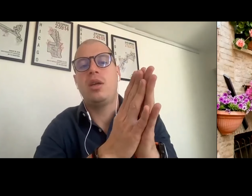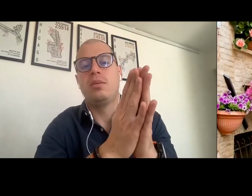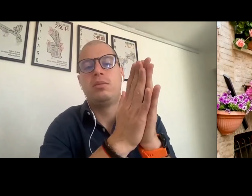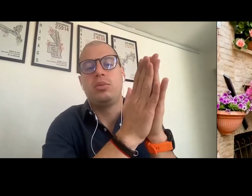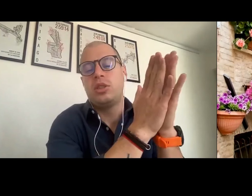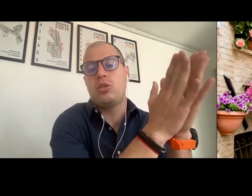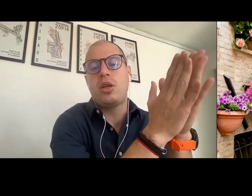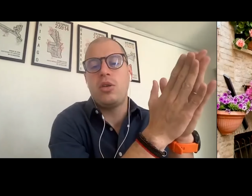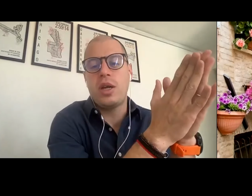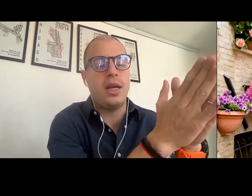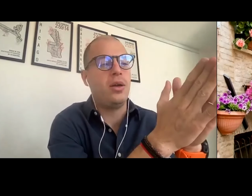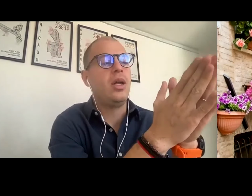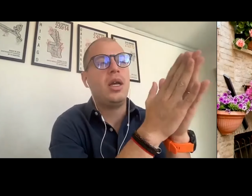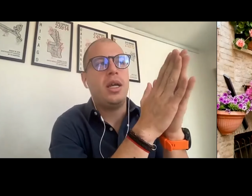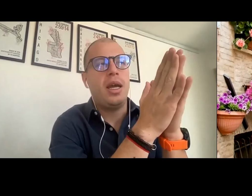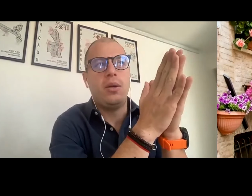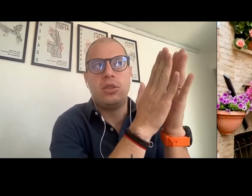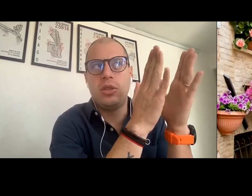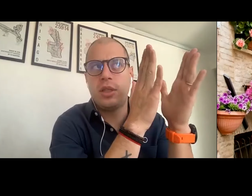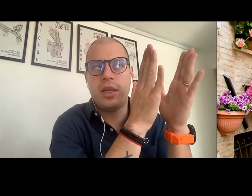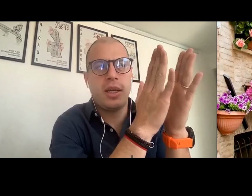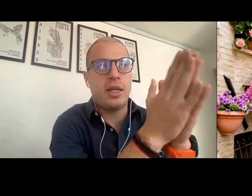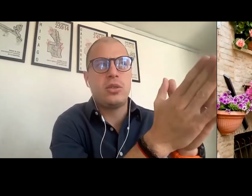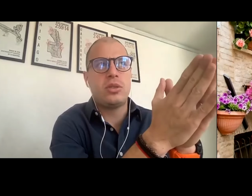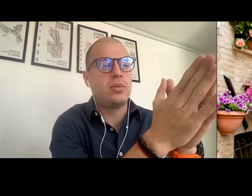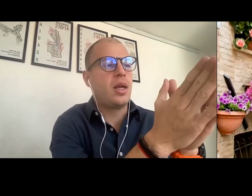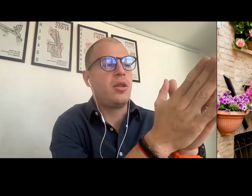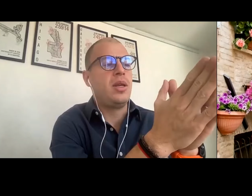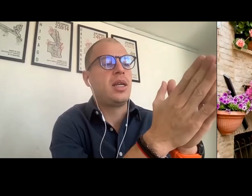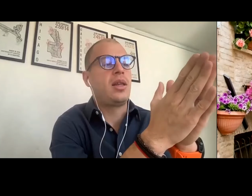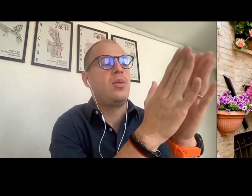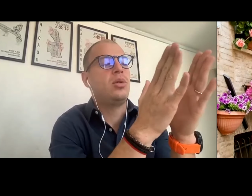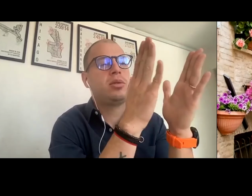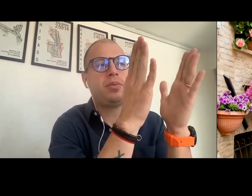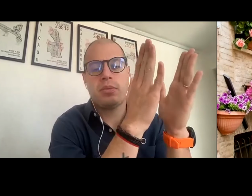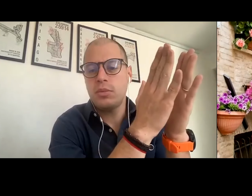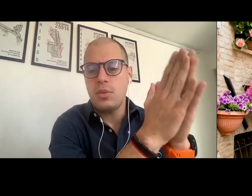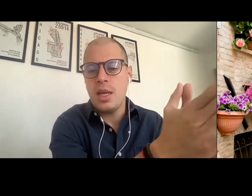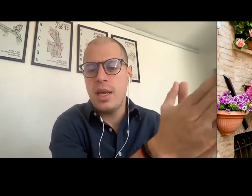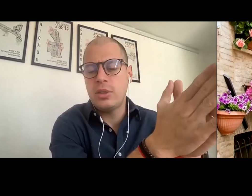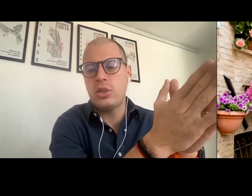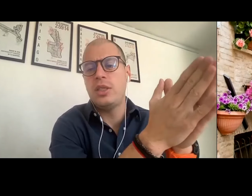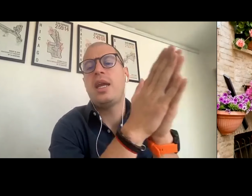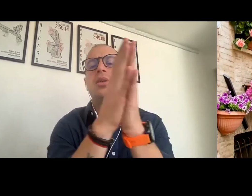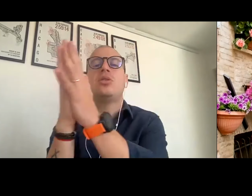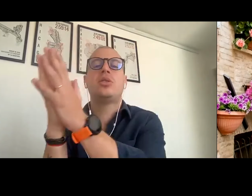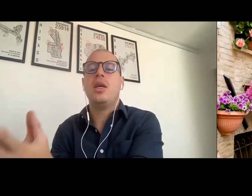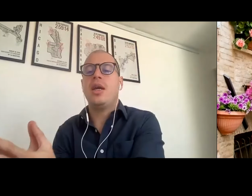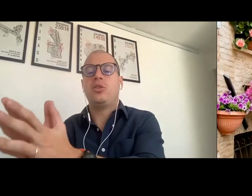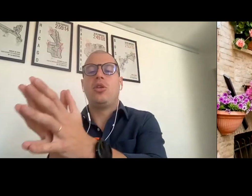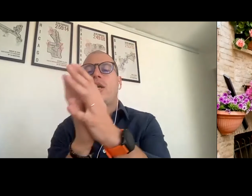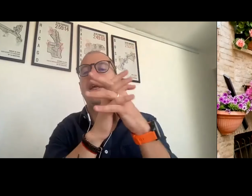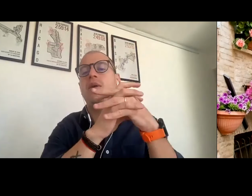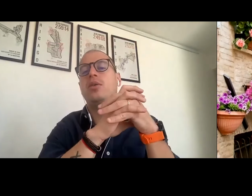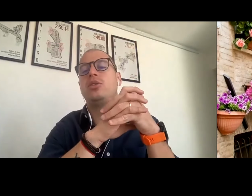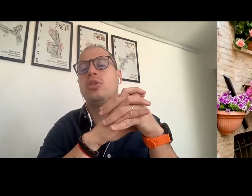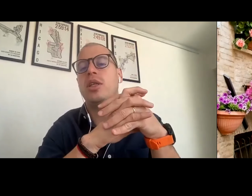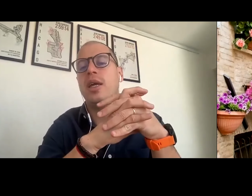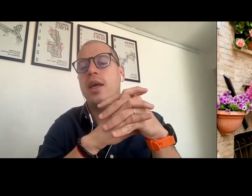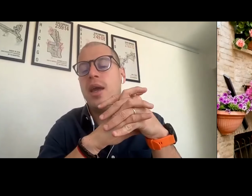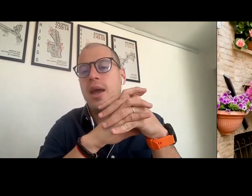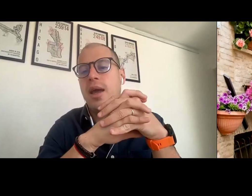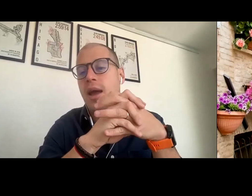oye, pues esto es lo que yo genero en cuestión de gastos administrativos, gastos indirectos, esto es lo que genero en